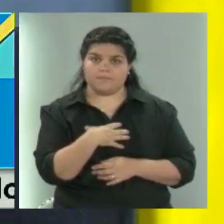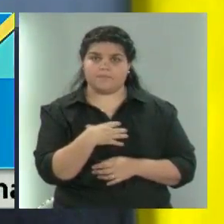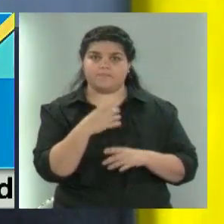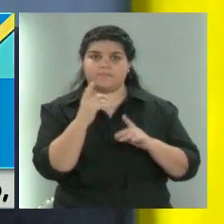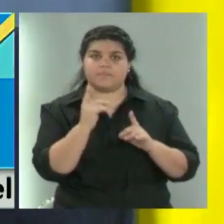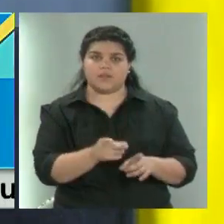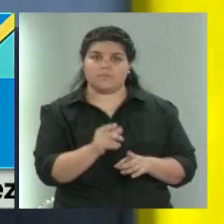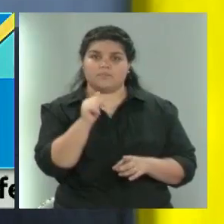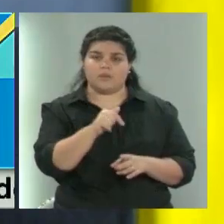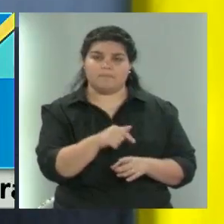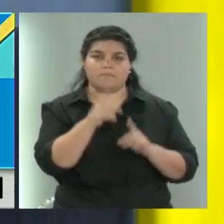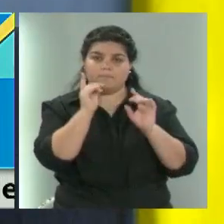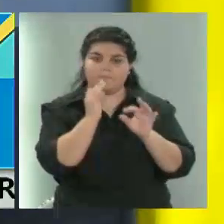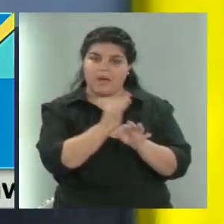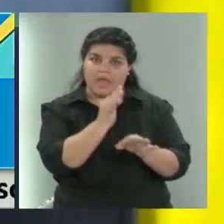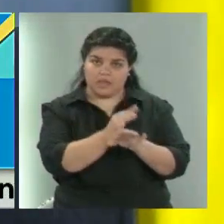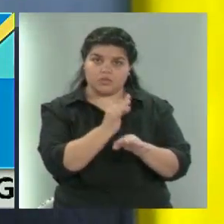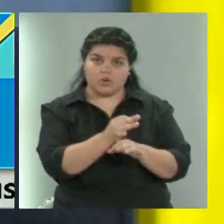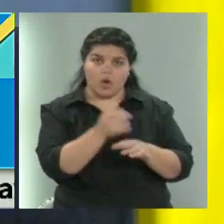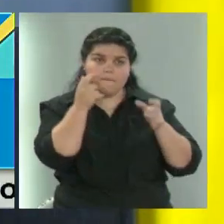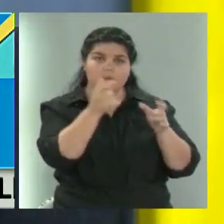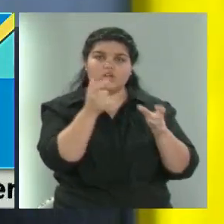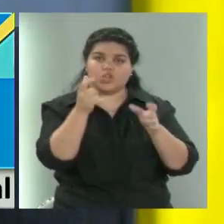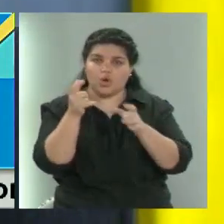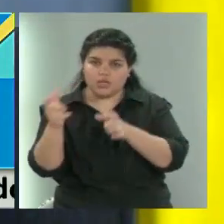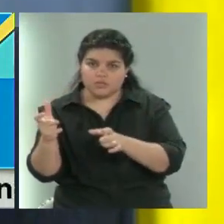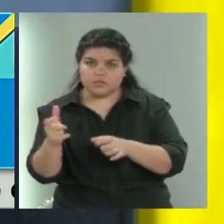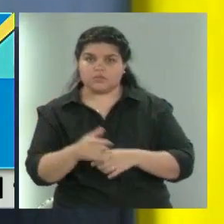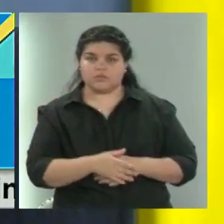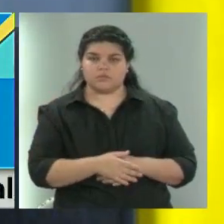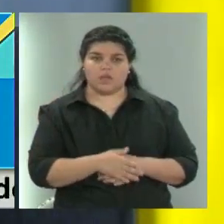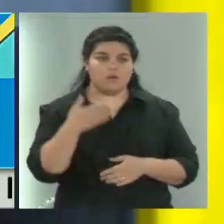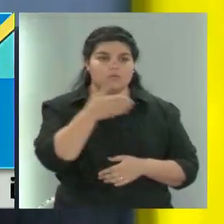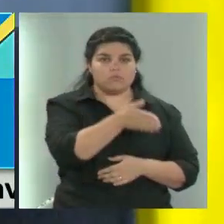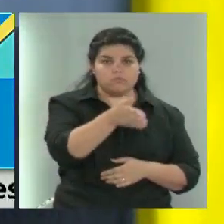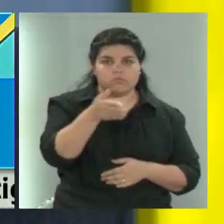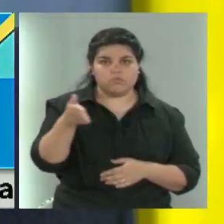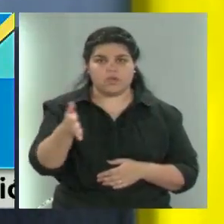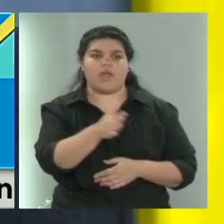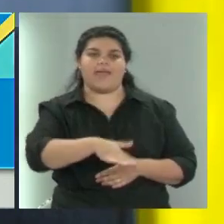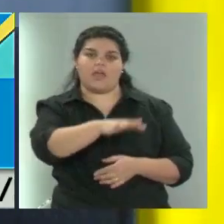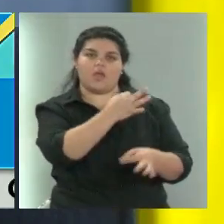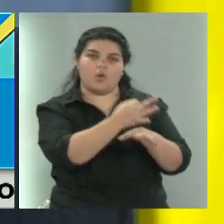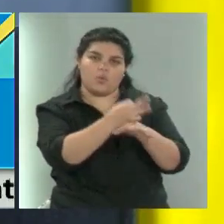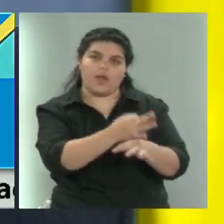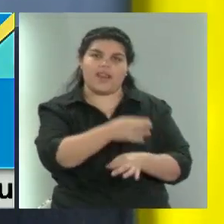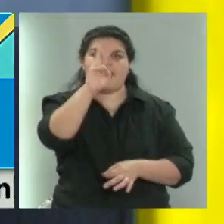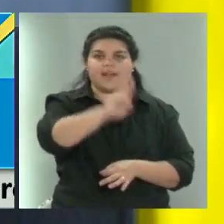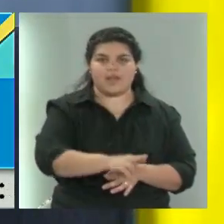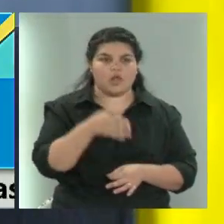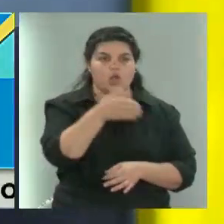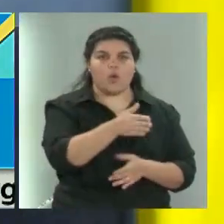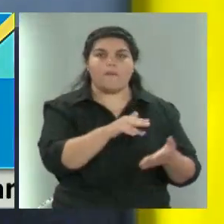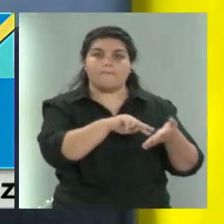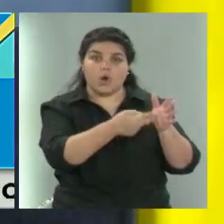con maestros mismos, monitores, que estaban en las escuelas o en las regiones solucionando los problemas que se